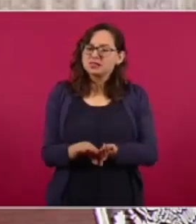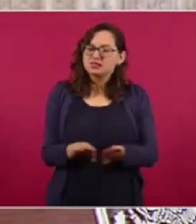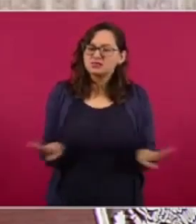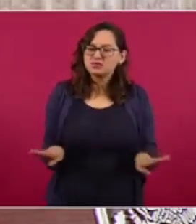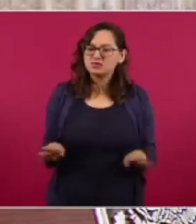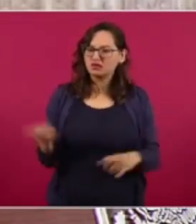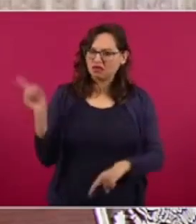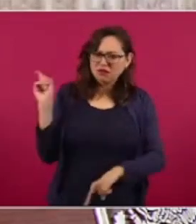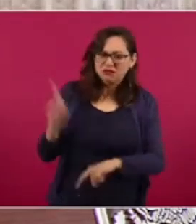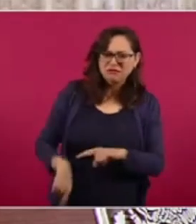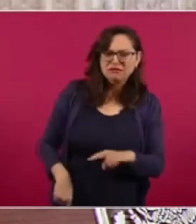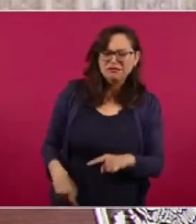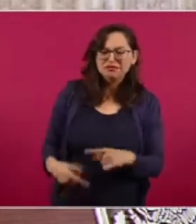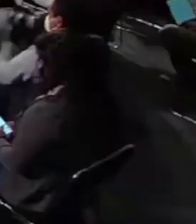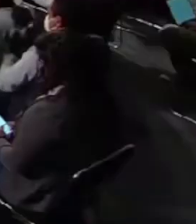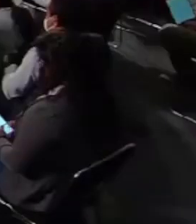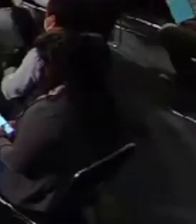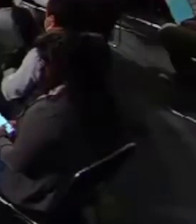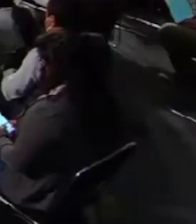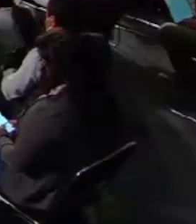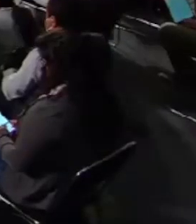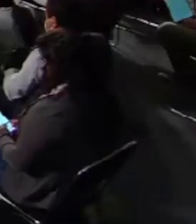Ese es el problema.